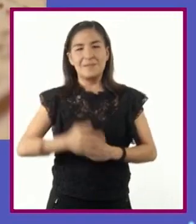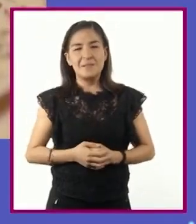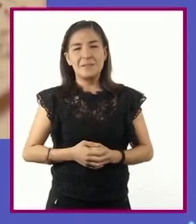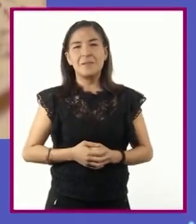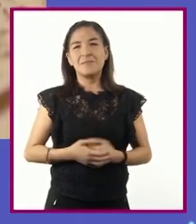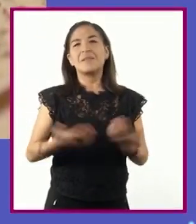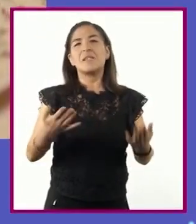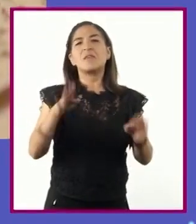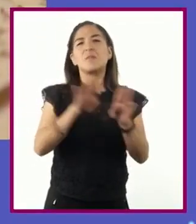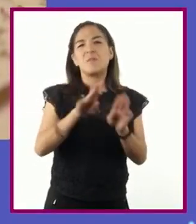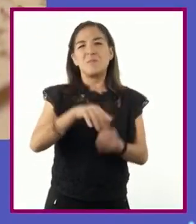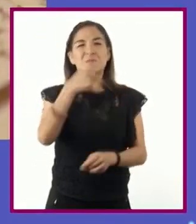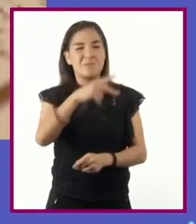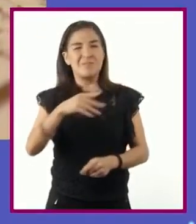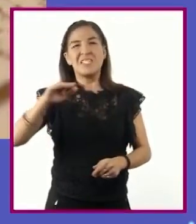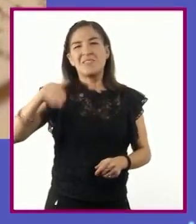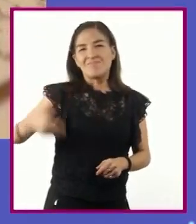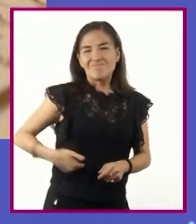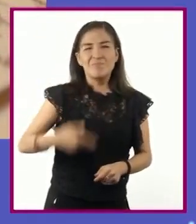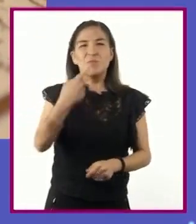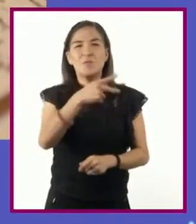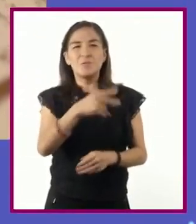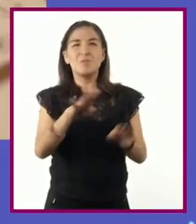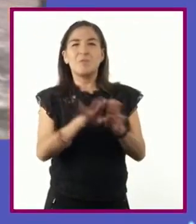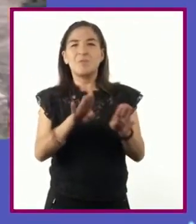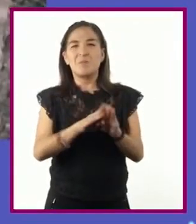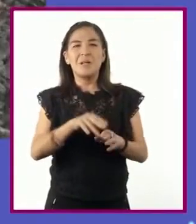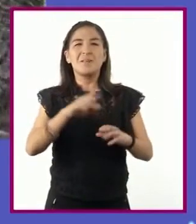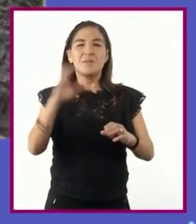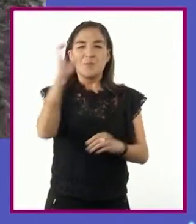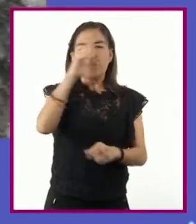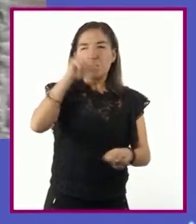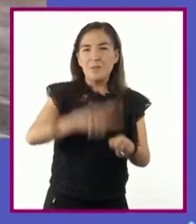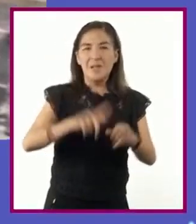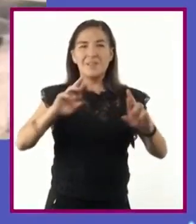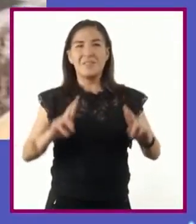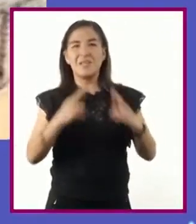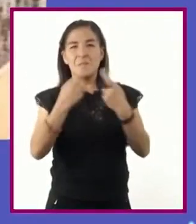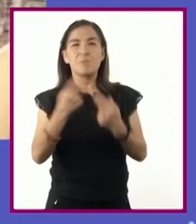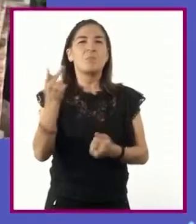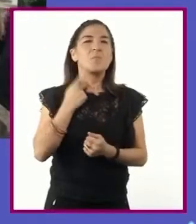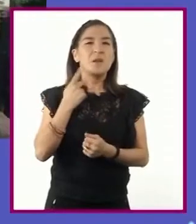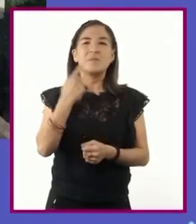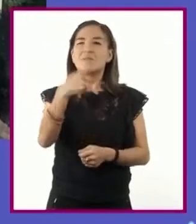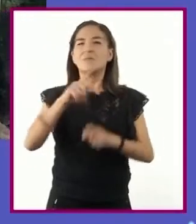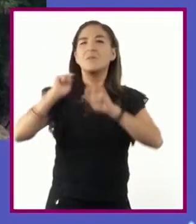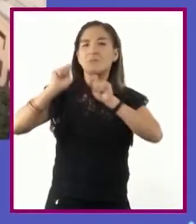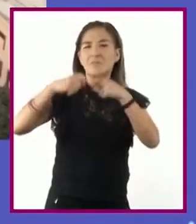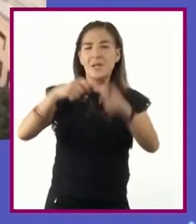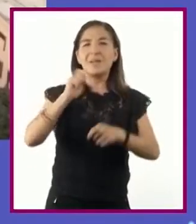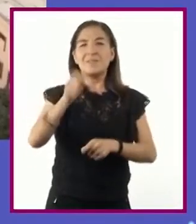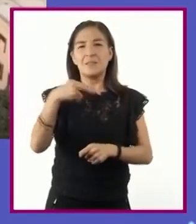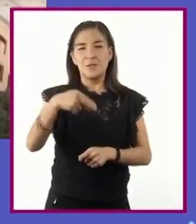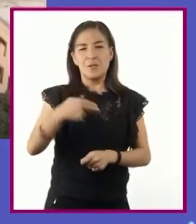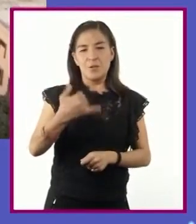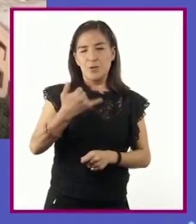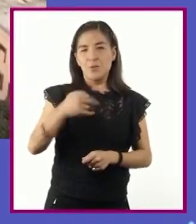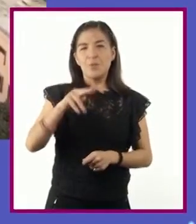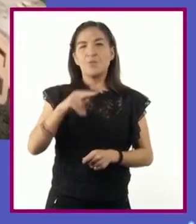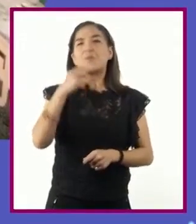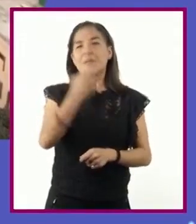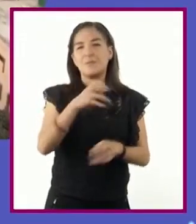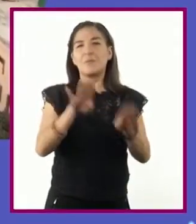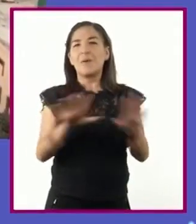Lastimado por cuestiones políticas y religiosas, Pakistán se debate entre la tradición milenaria y un cambio hacia la